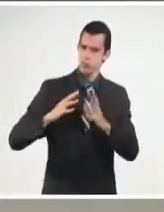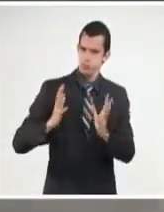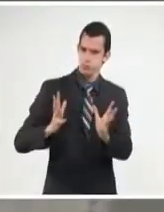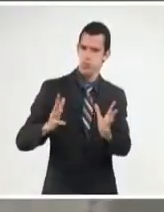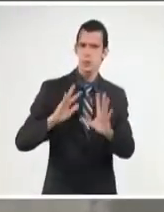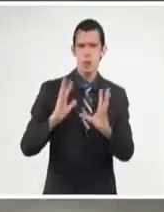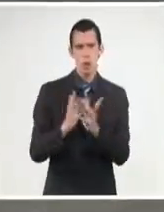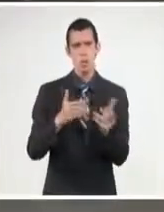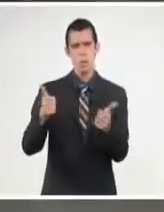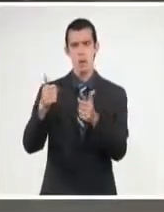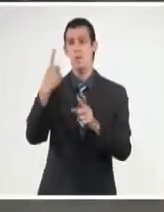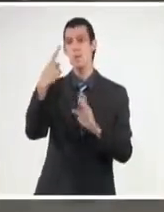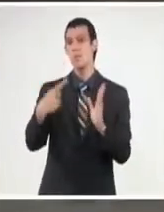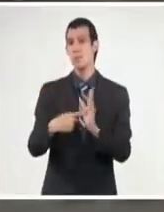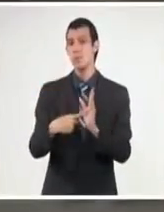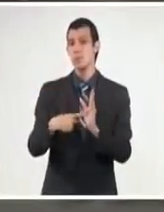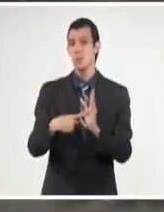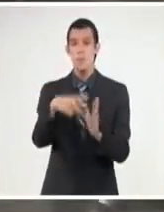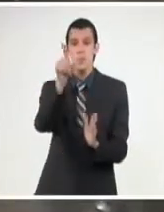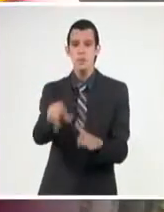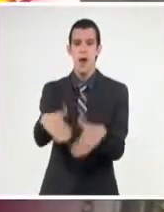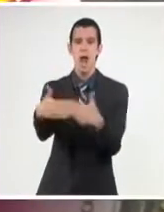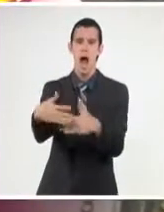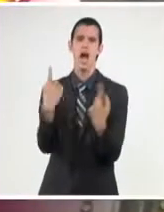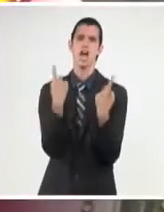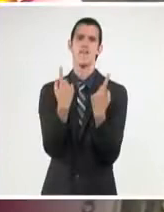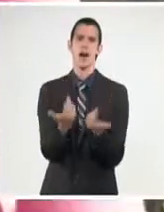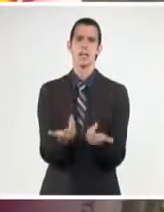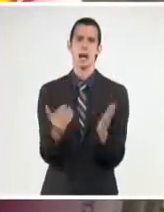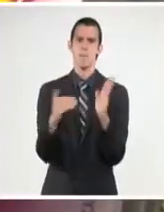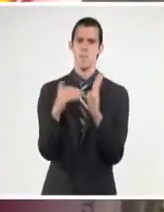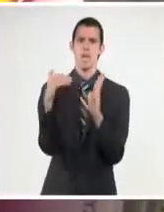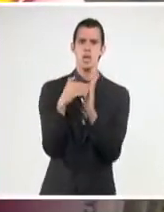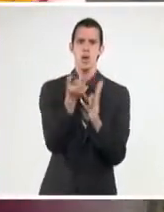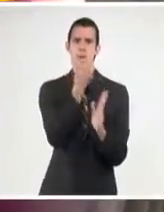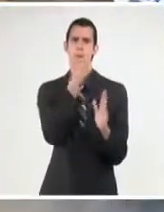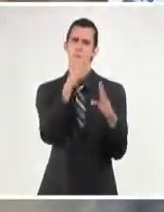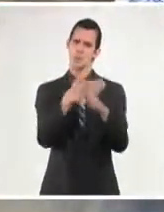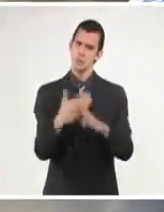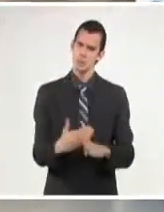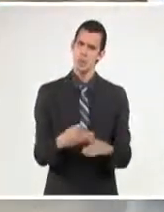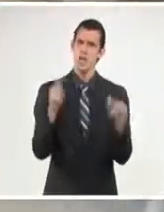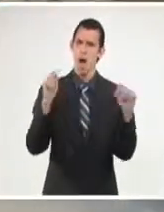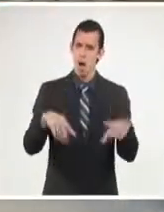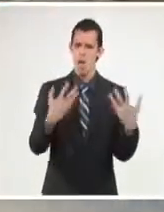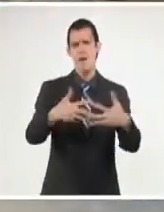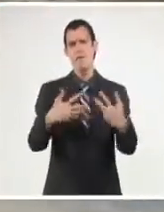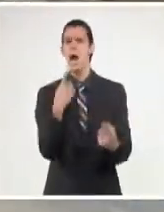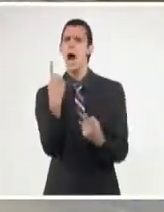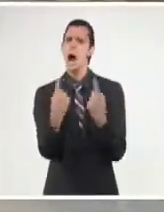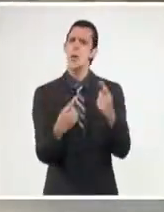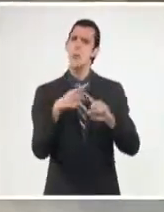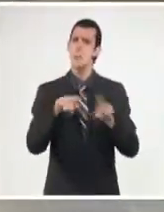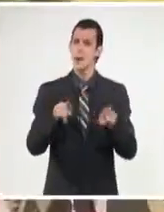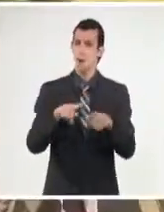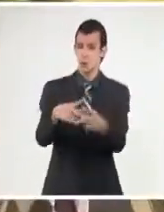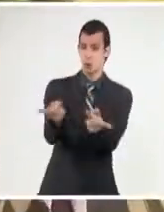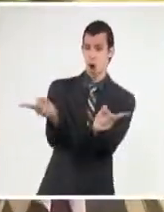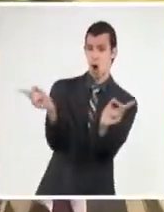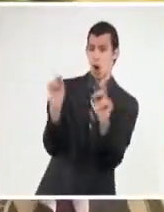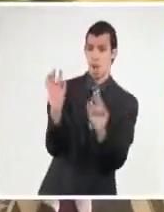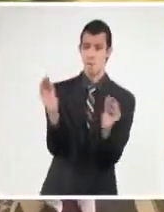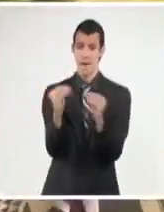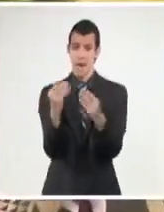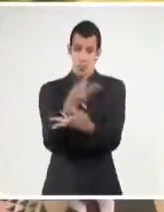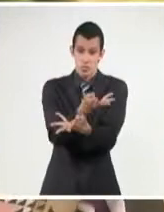producción no logra satisfacer la creciente demanda de la población en el actual contexto epidemiológico. Nosotros tenemos garantizado